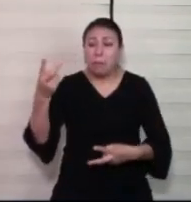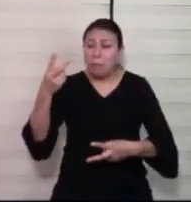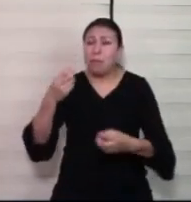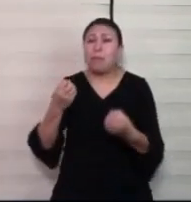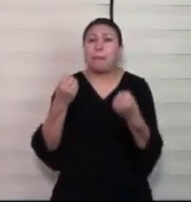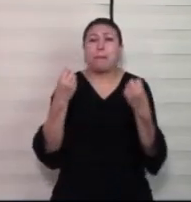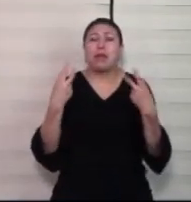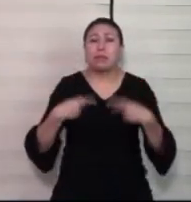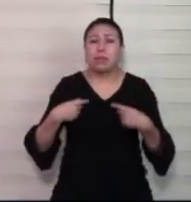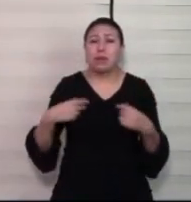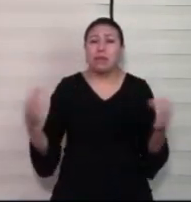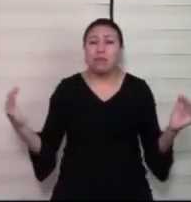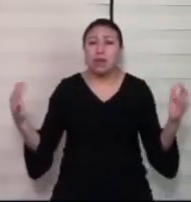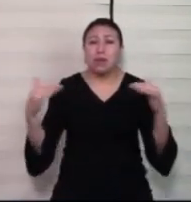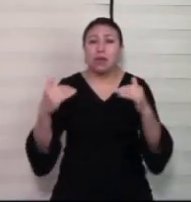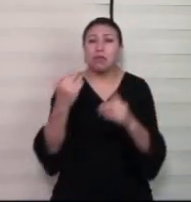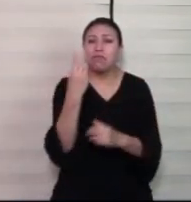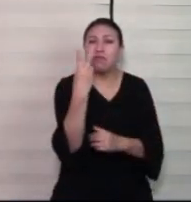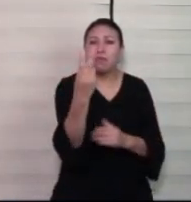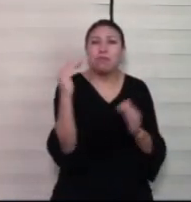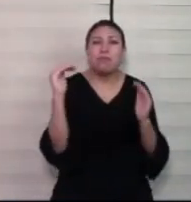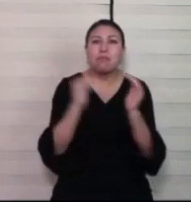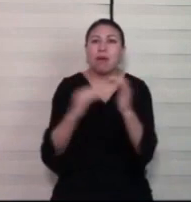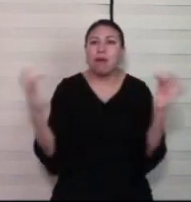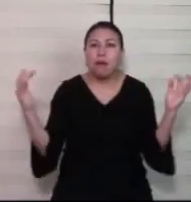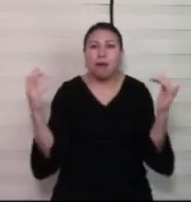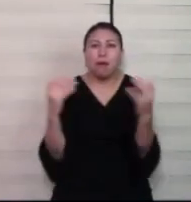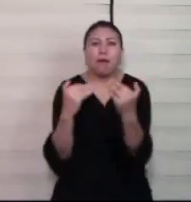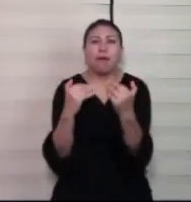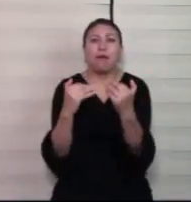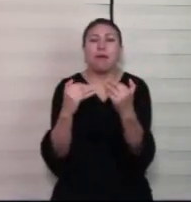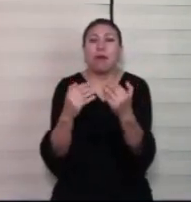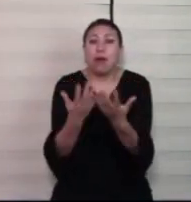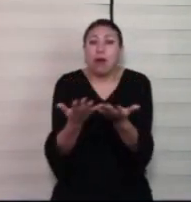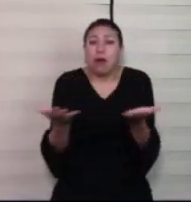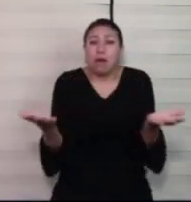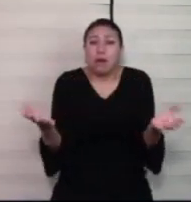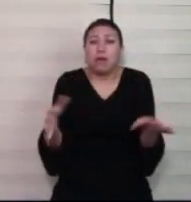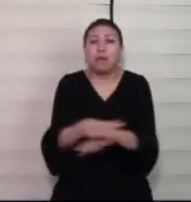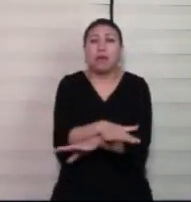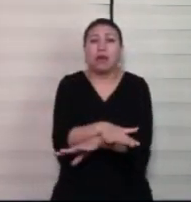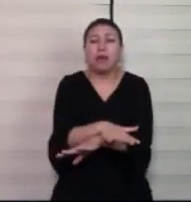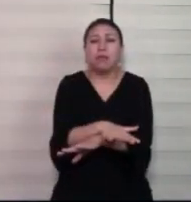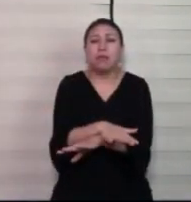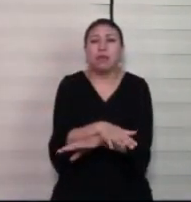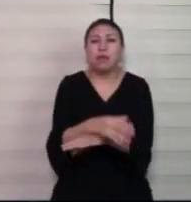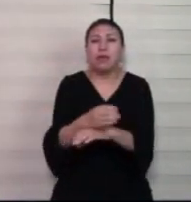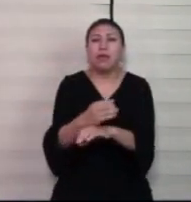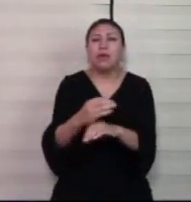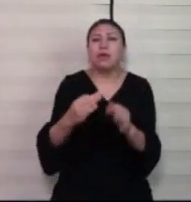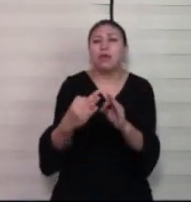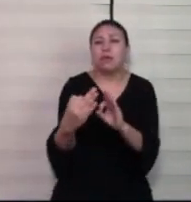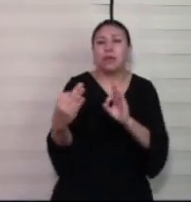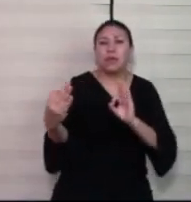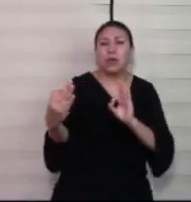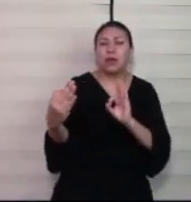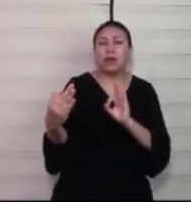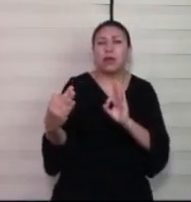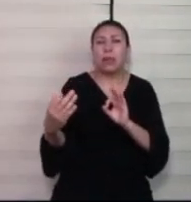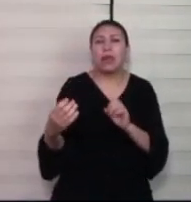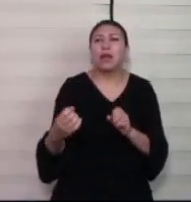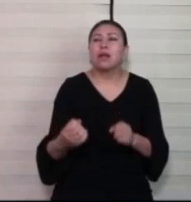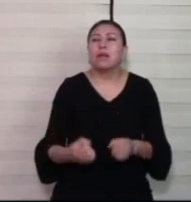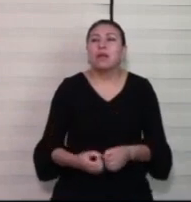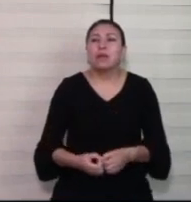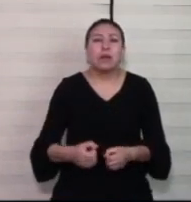de cerca de 2,000 personas. Ahora con el cambio, con la sana distancia y con